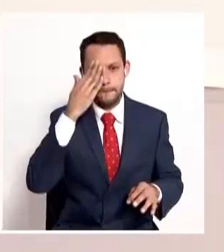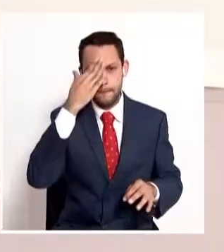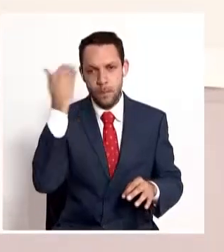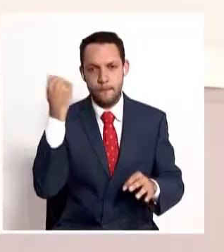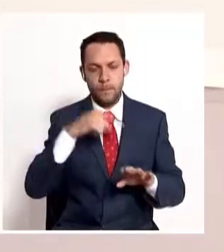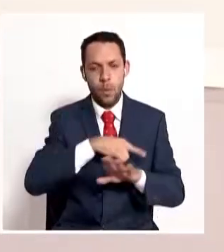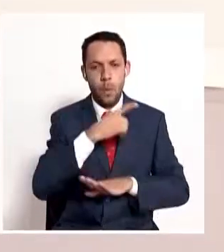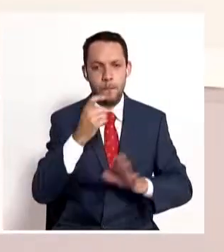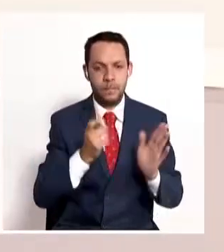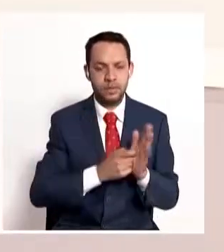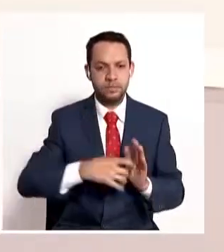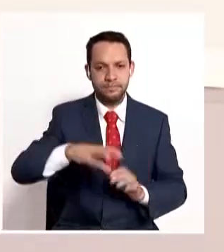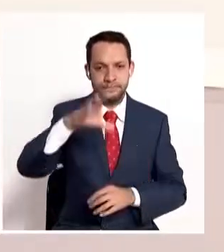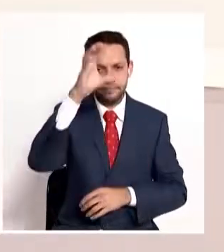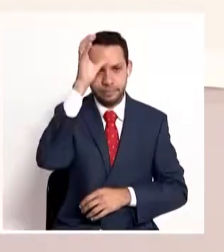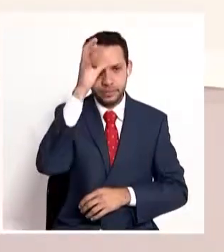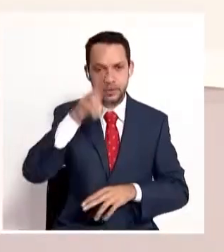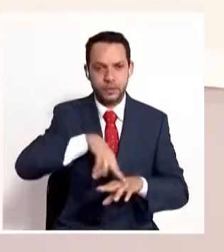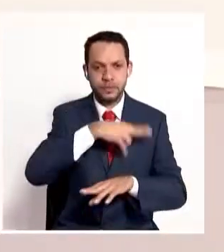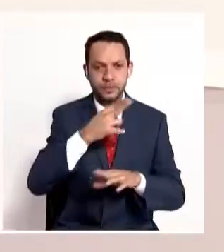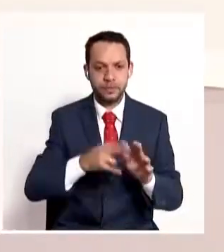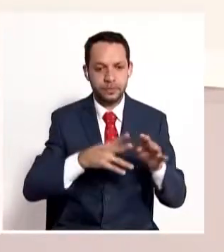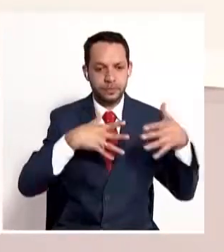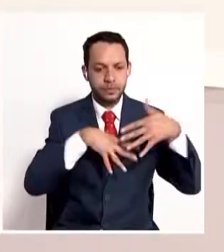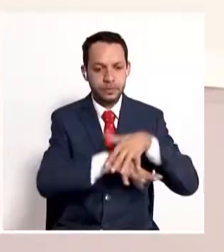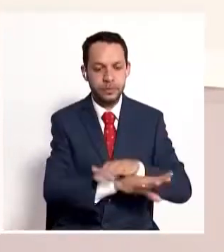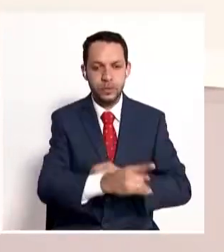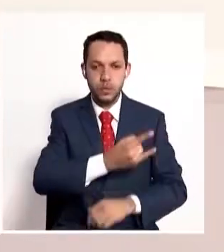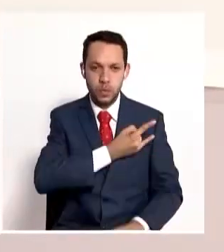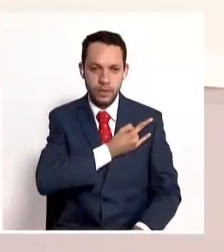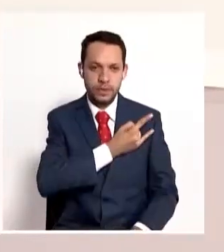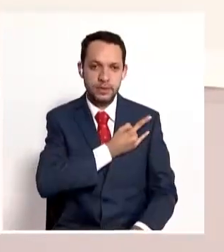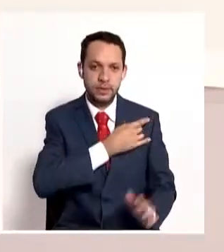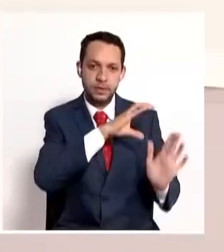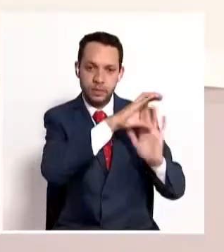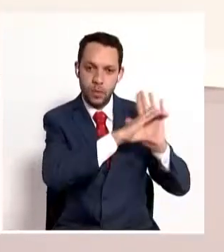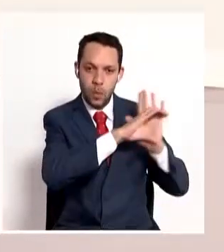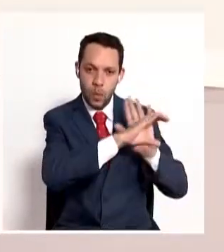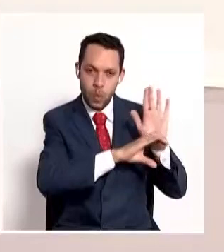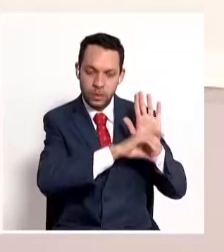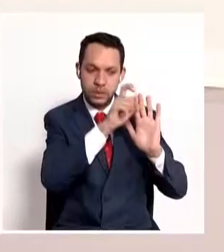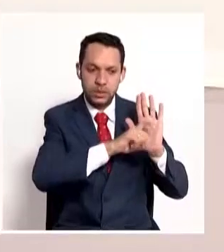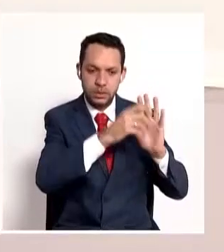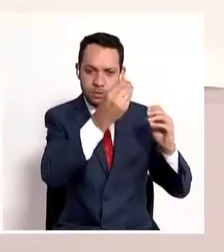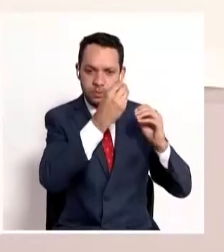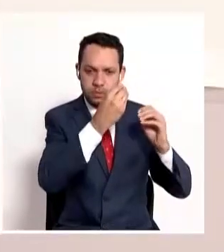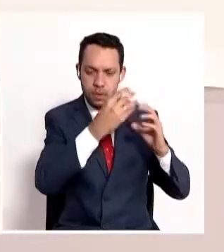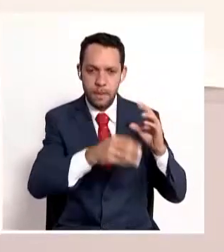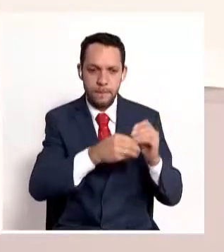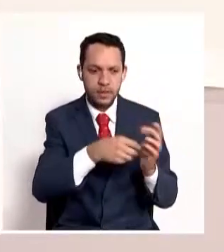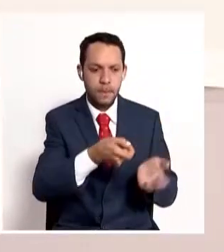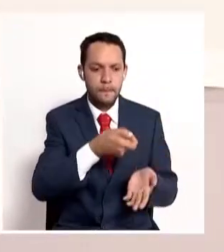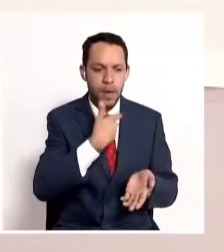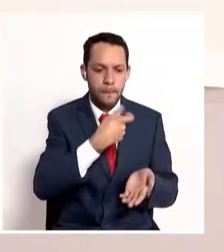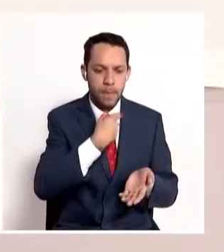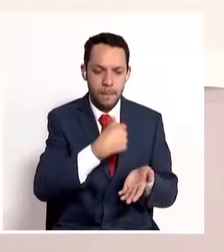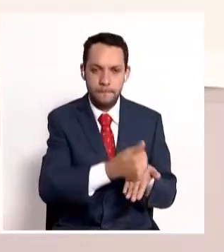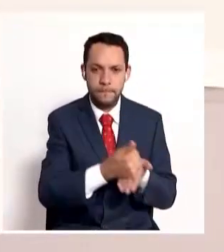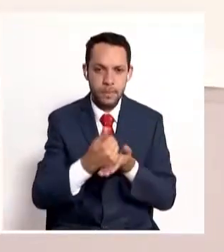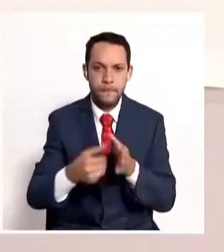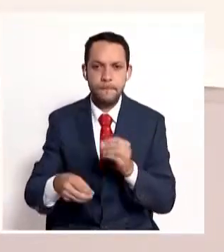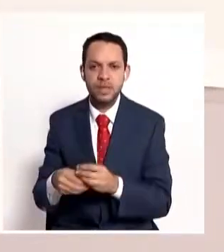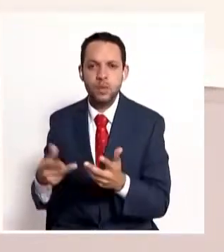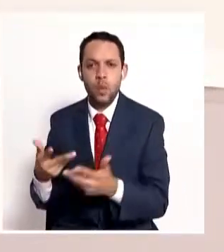porque porque nosotros somos formados en la medicina ortodoxa y sabemos cuando un paciente necesita un producto que le controles el sistema inmunológico